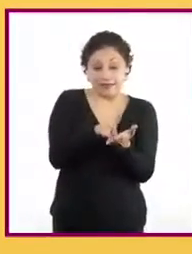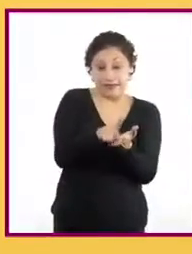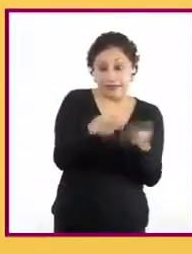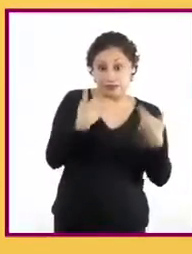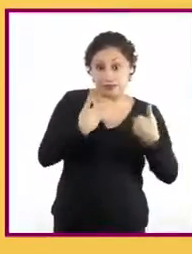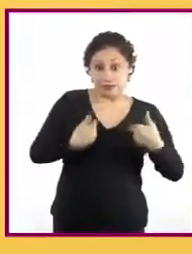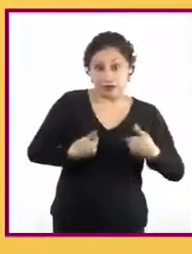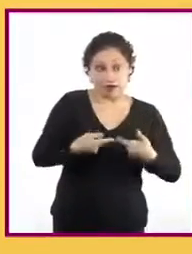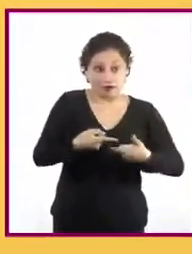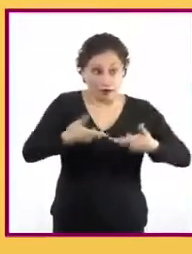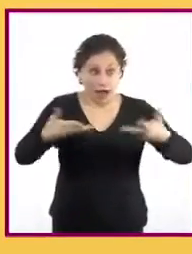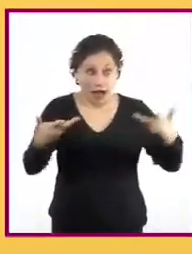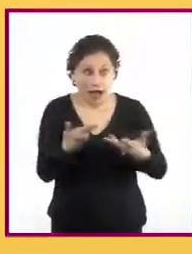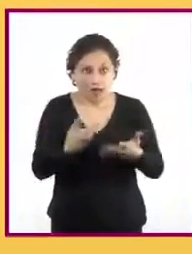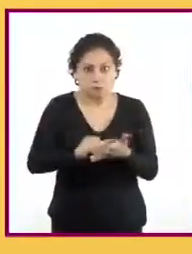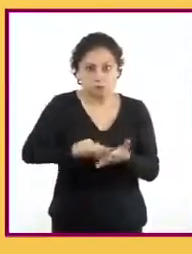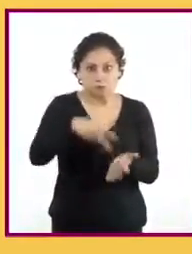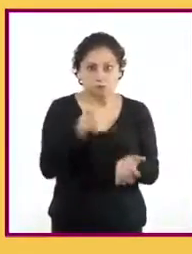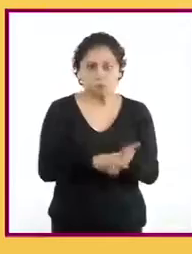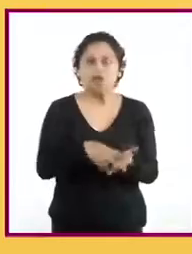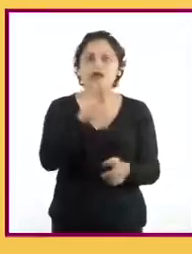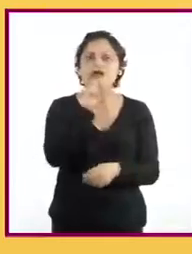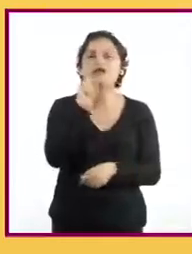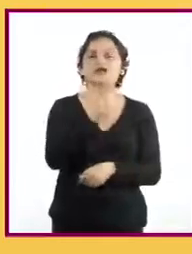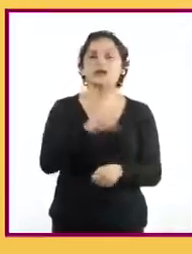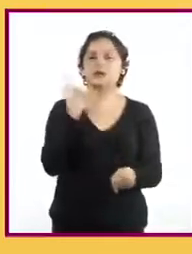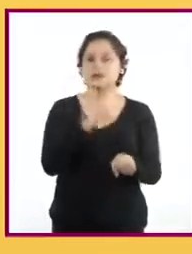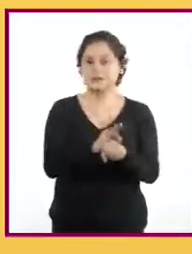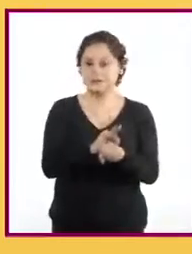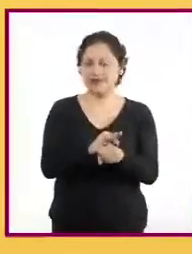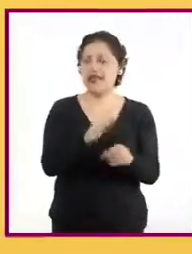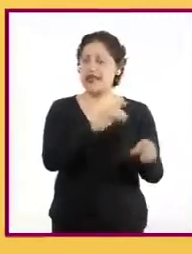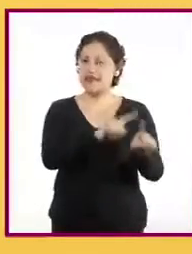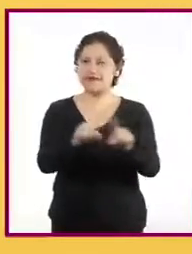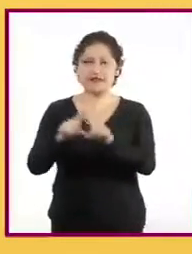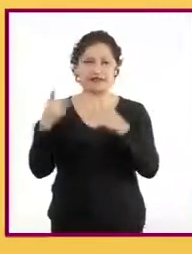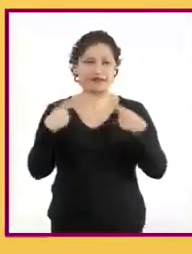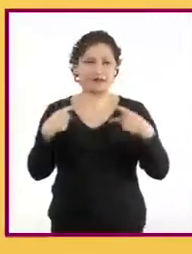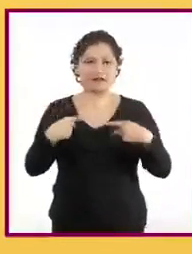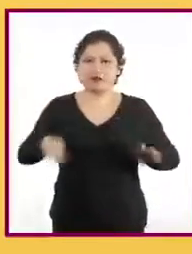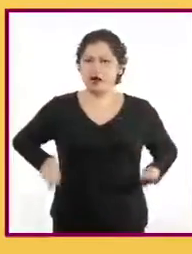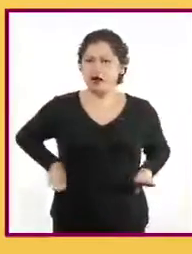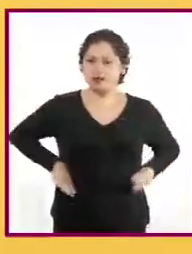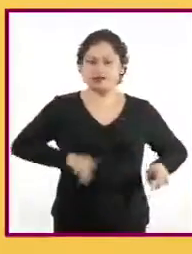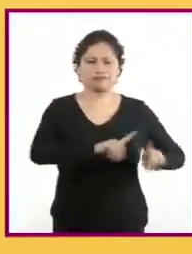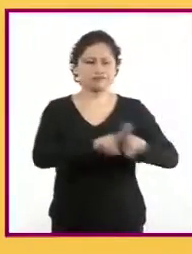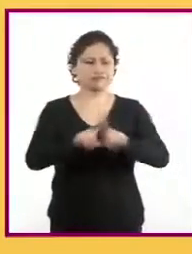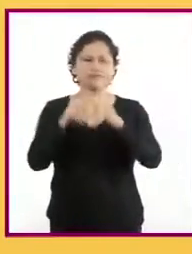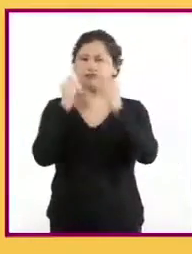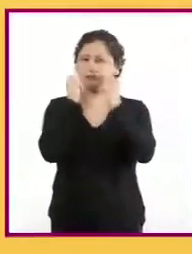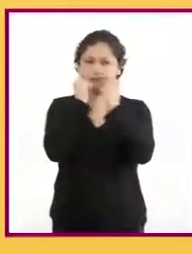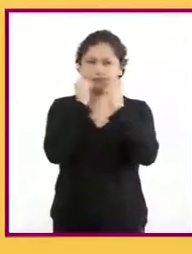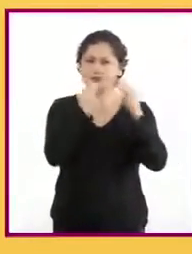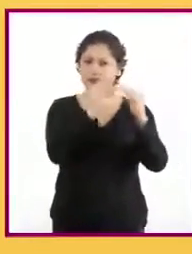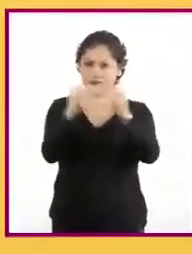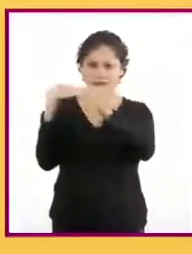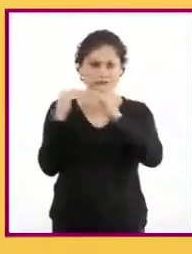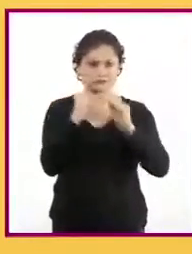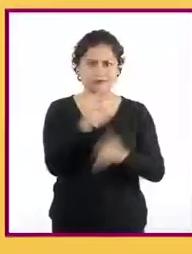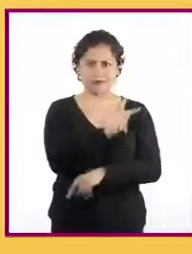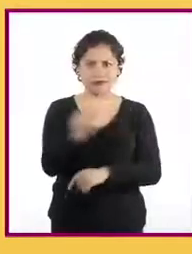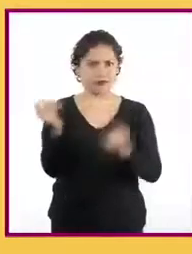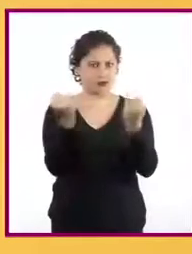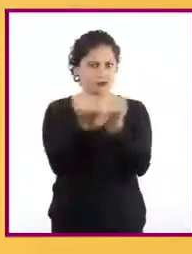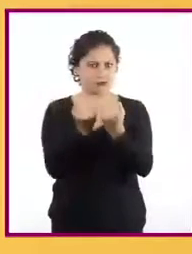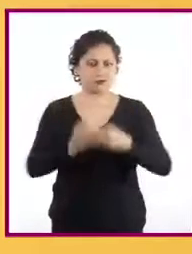proteger los derechos humanos de todas las personas que, independientemente de cualquier condición, tienen la misma dignidad y